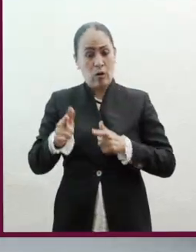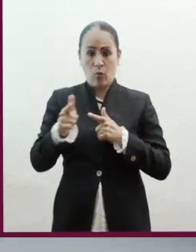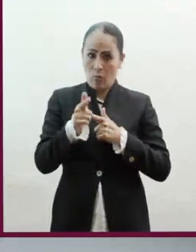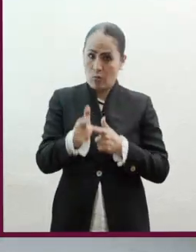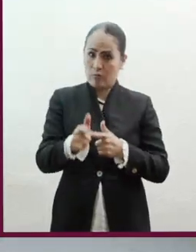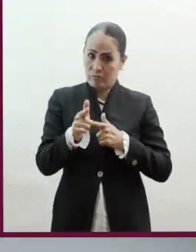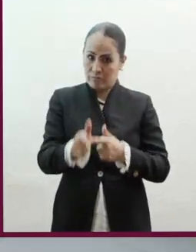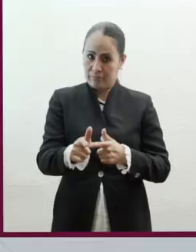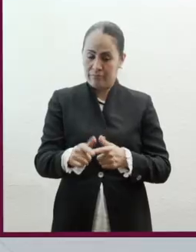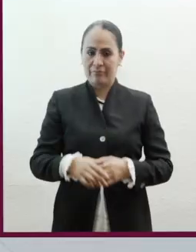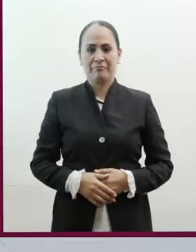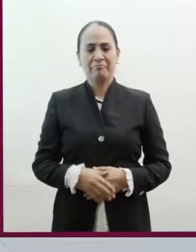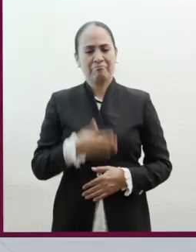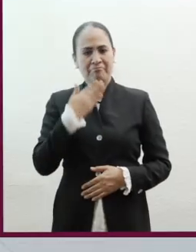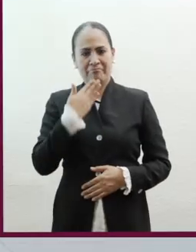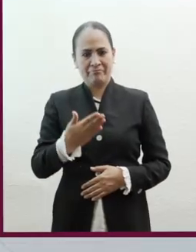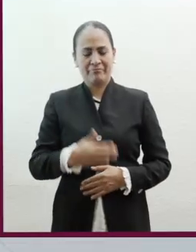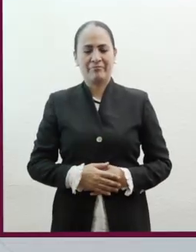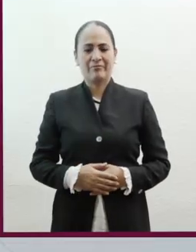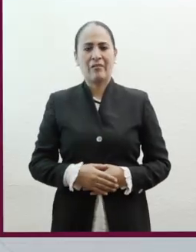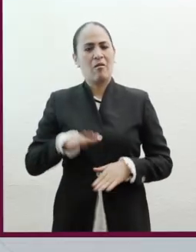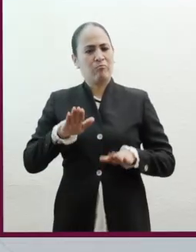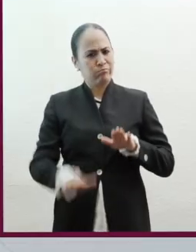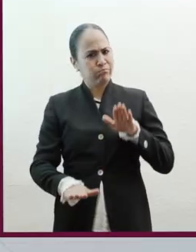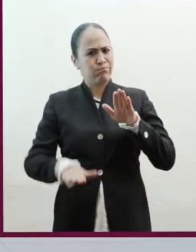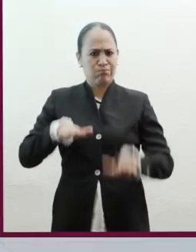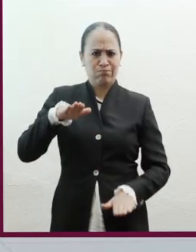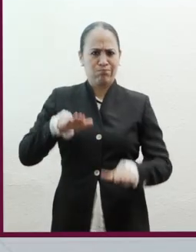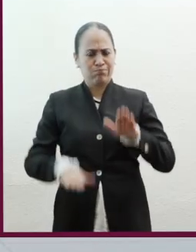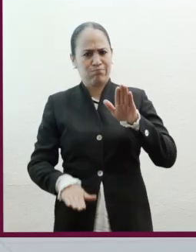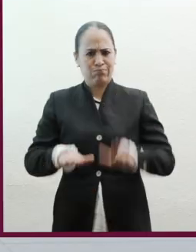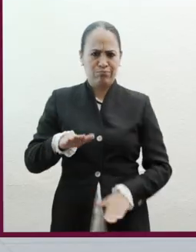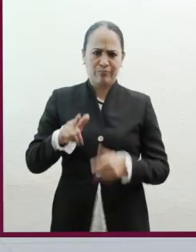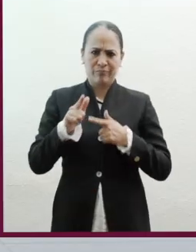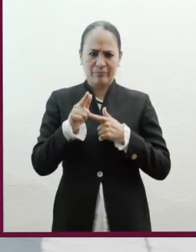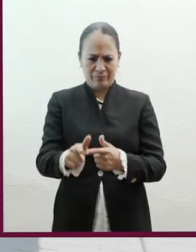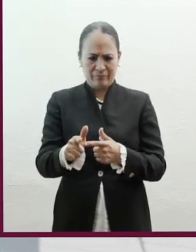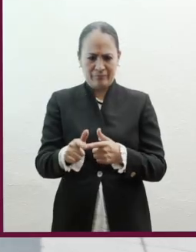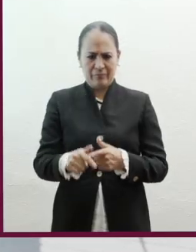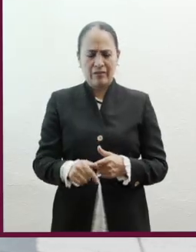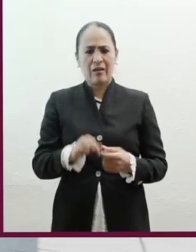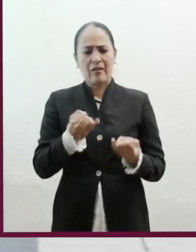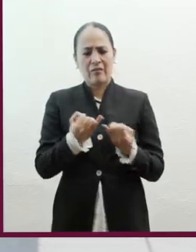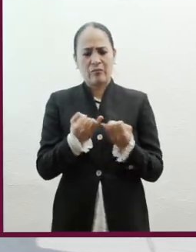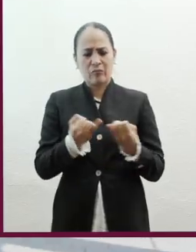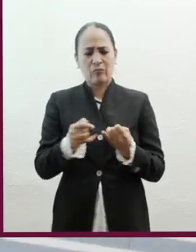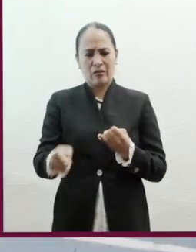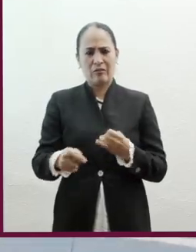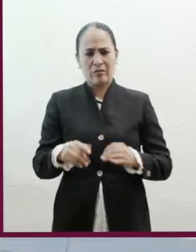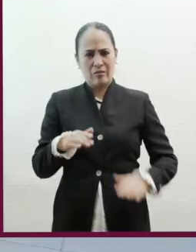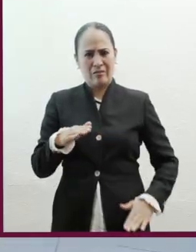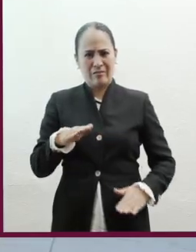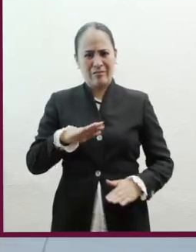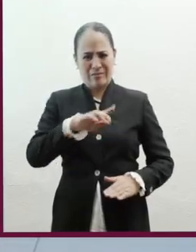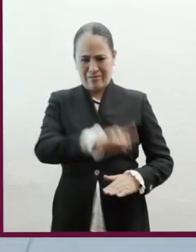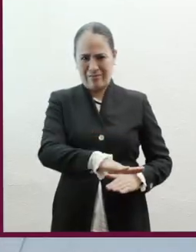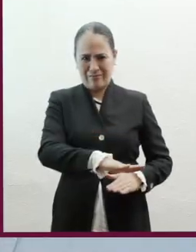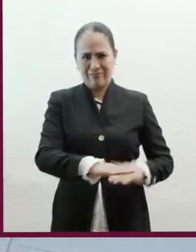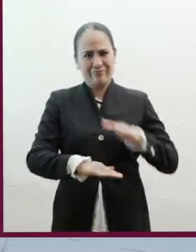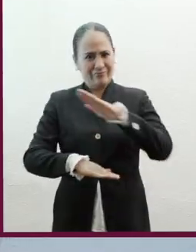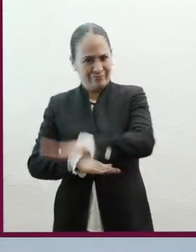Muy bien, continuamos con la marcha y tocamos de manera cruzada el muslo con la palma